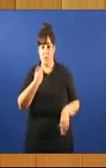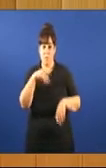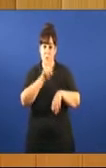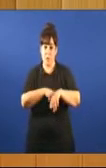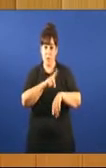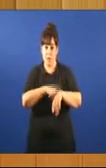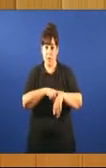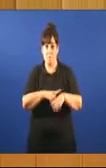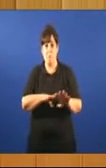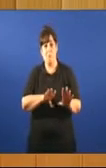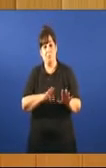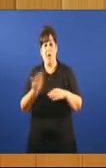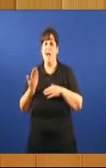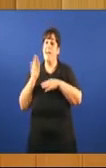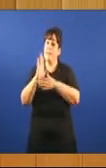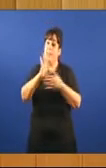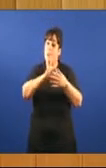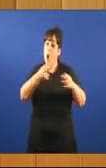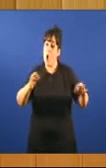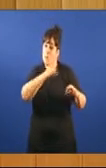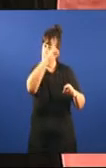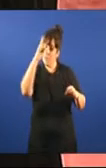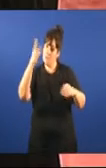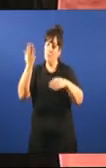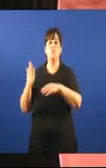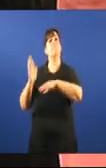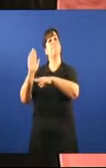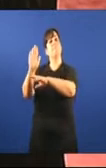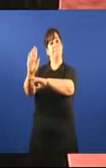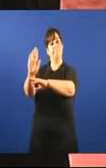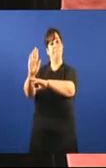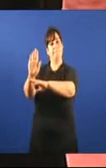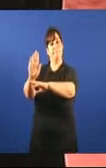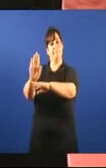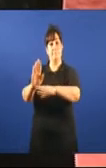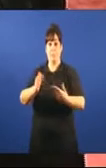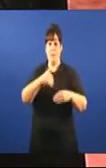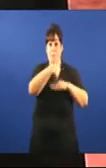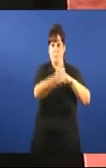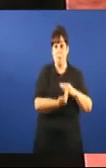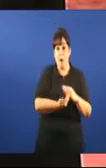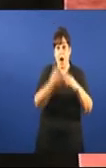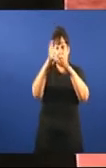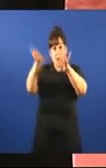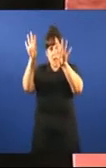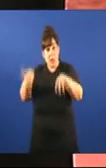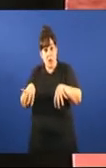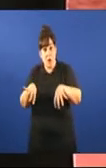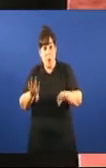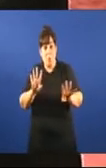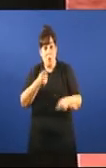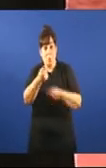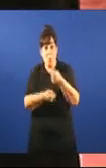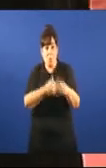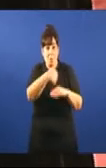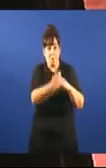Madrid. Pan e circo, aínda que, por desgracia, pan haxa cada vez menos e o